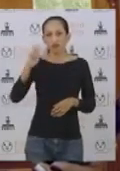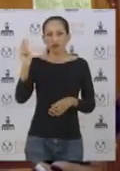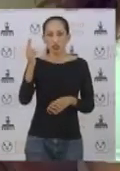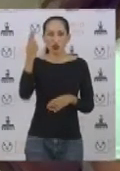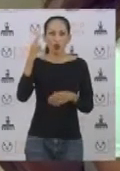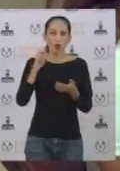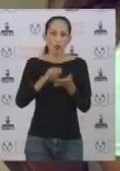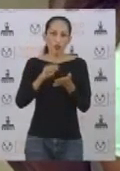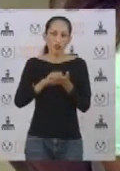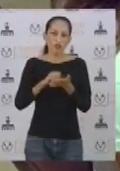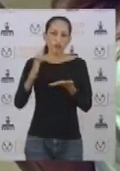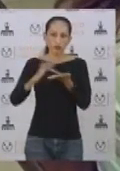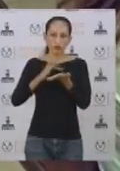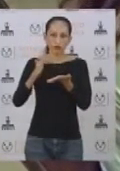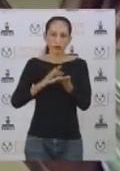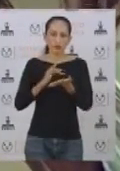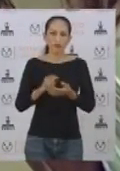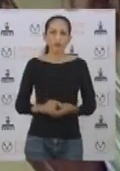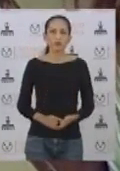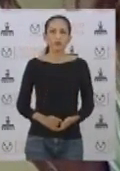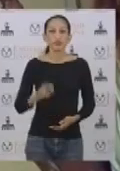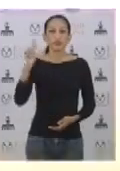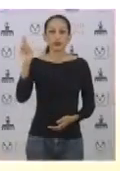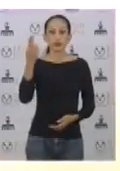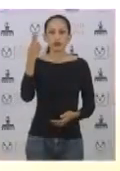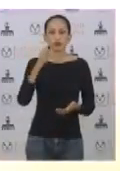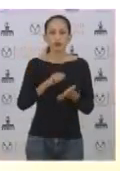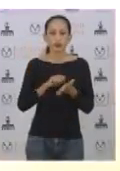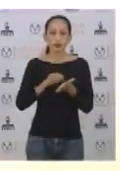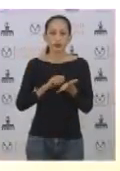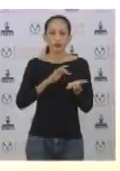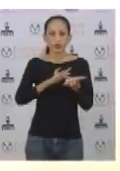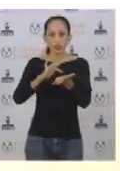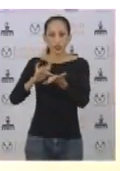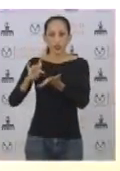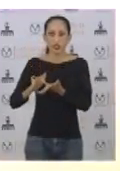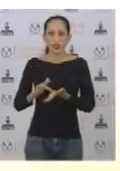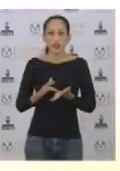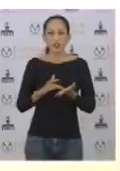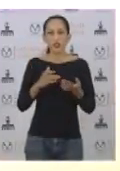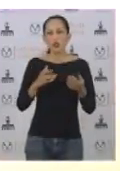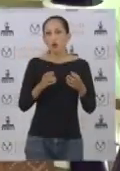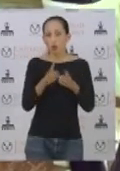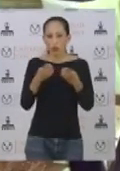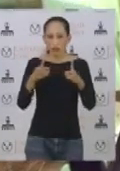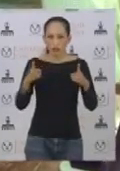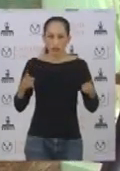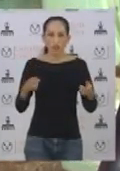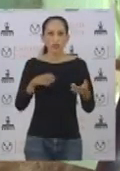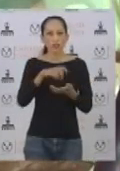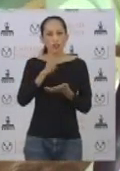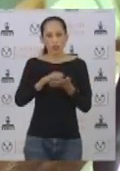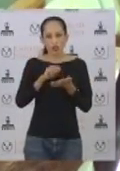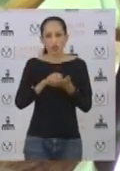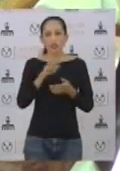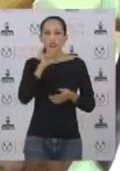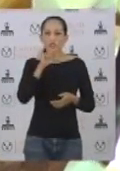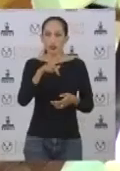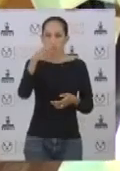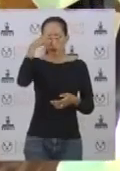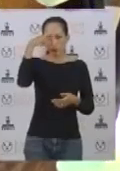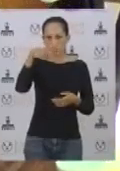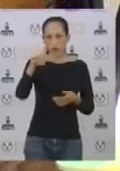la UAT. La Universidad Autónoma de Tamaulipas contribuye al desarrollo no solo del estado, sino del país a través del